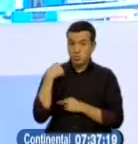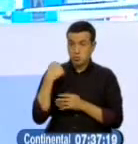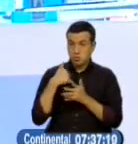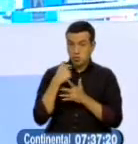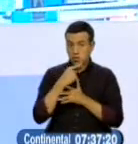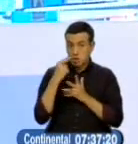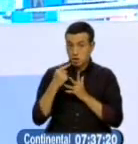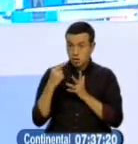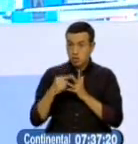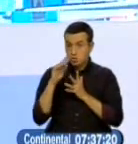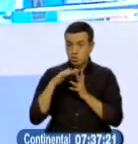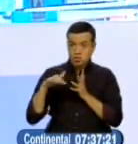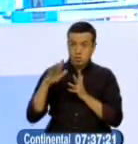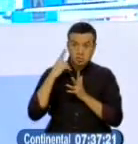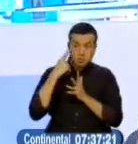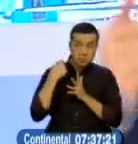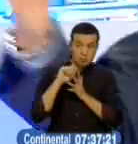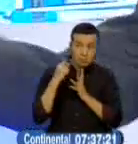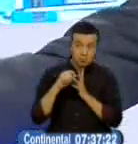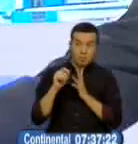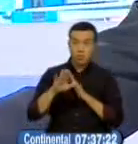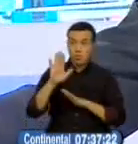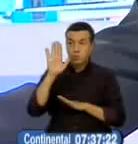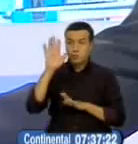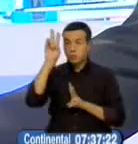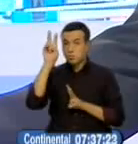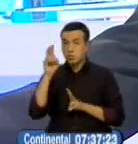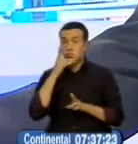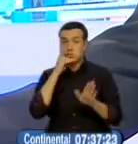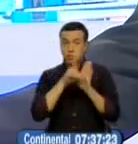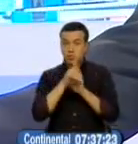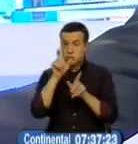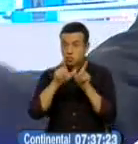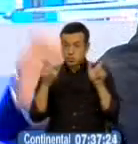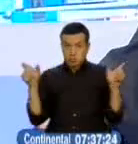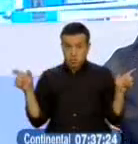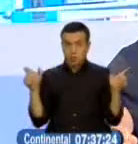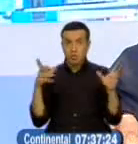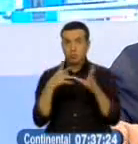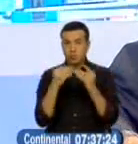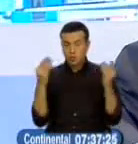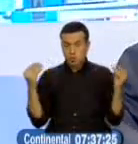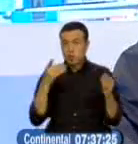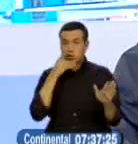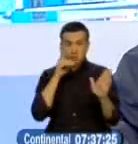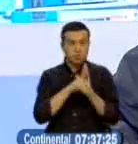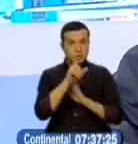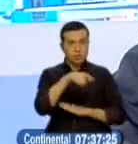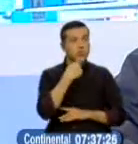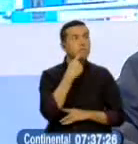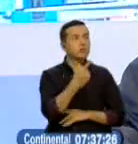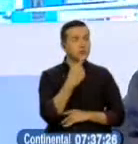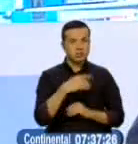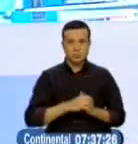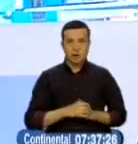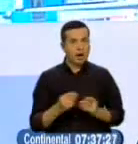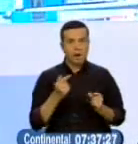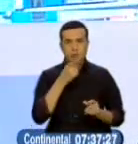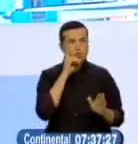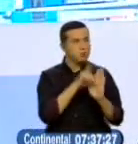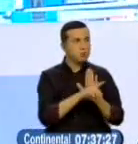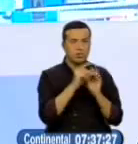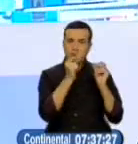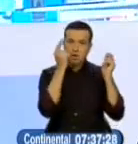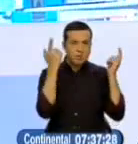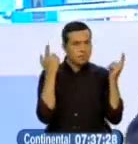haber en el territorio, el compromiso frente a las denuncias ciudadanas, es decir, si hay una denuncia ciudadana, el saber resolver en